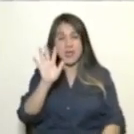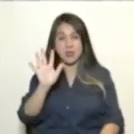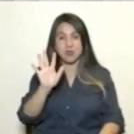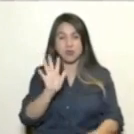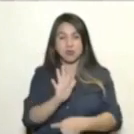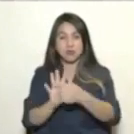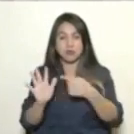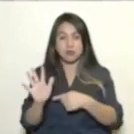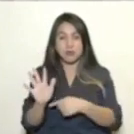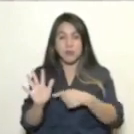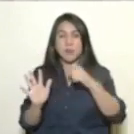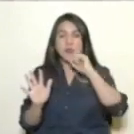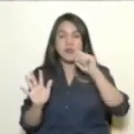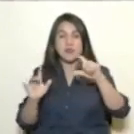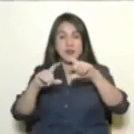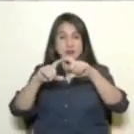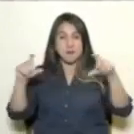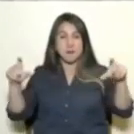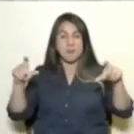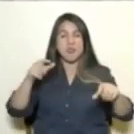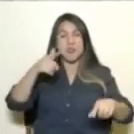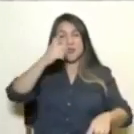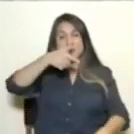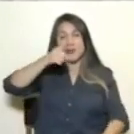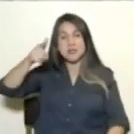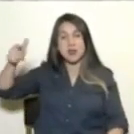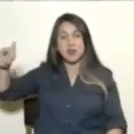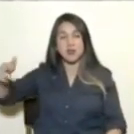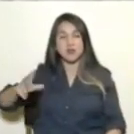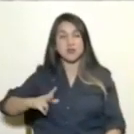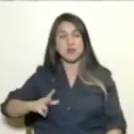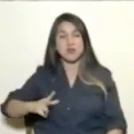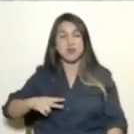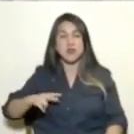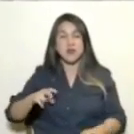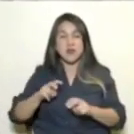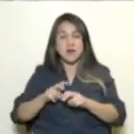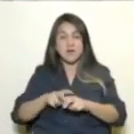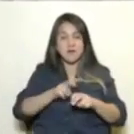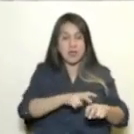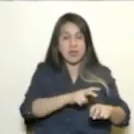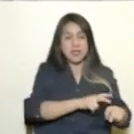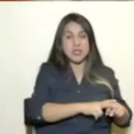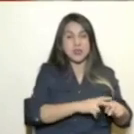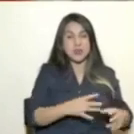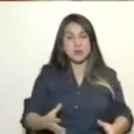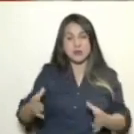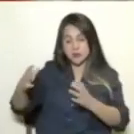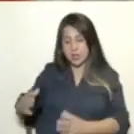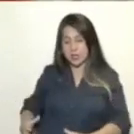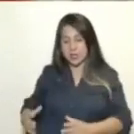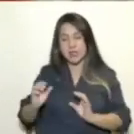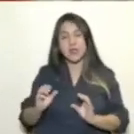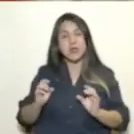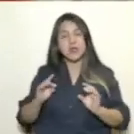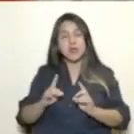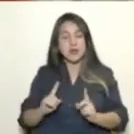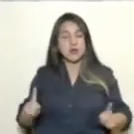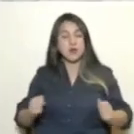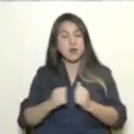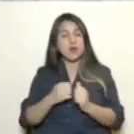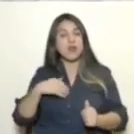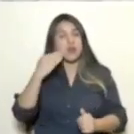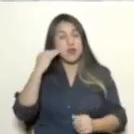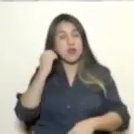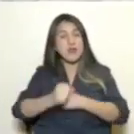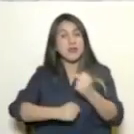esto? Un pizarrón, un señor adelante y unos banquitos, cada uno con unos niños. Y entonces el hombre del